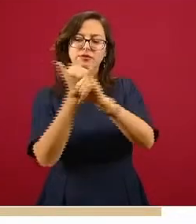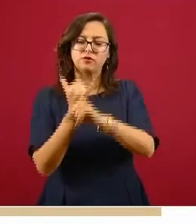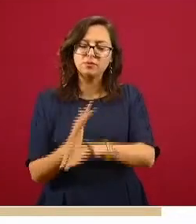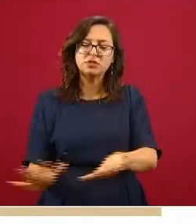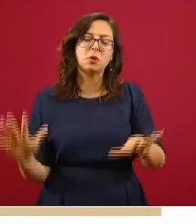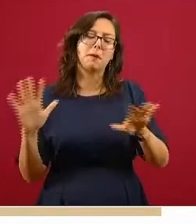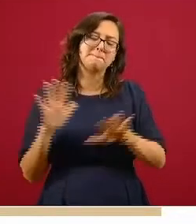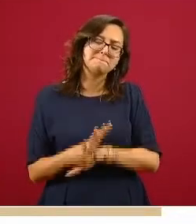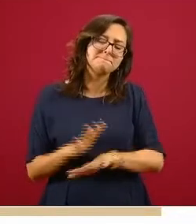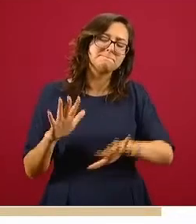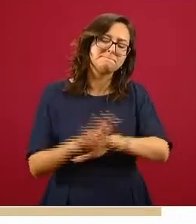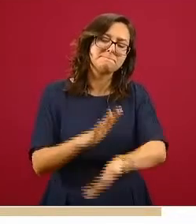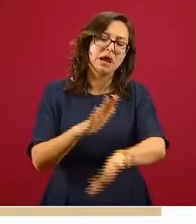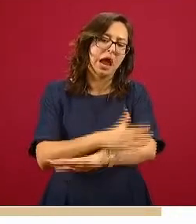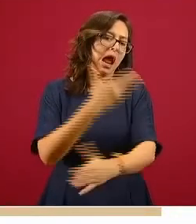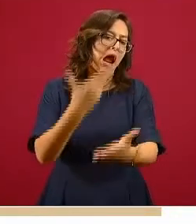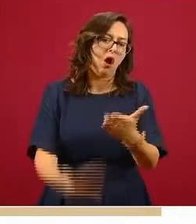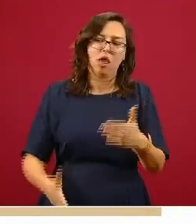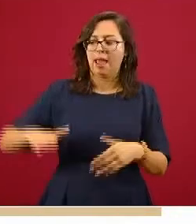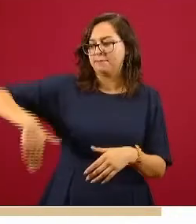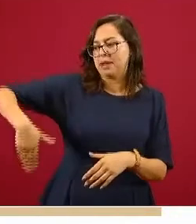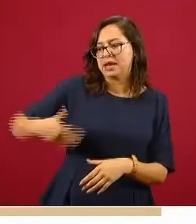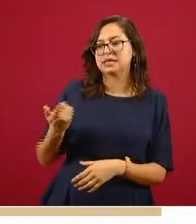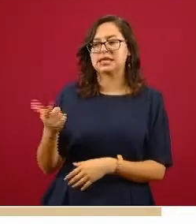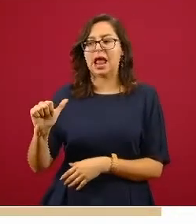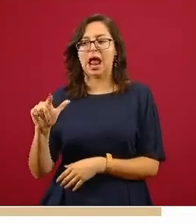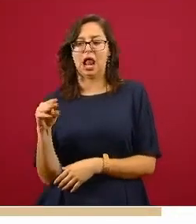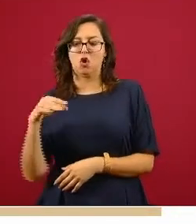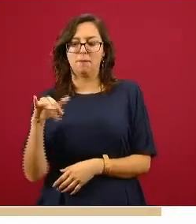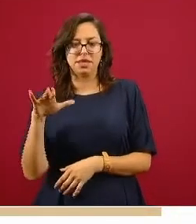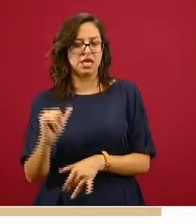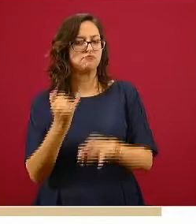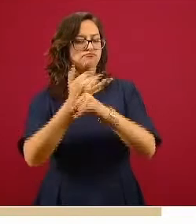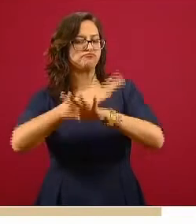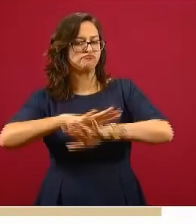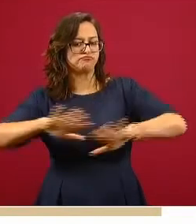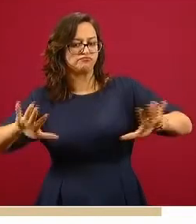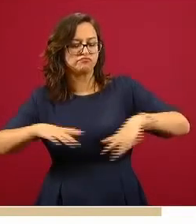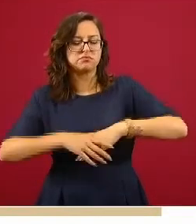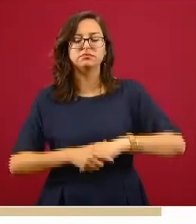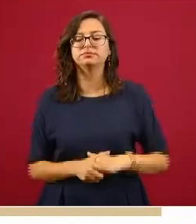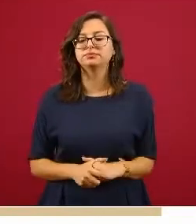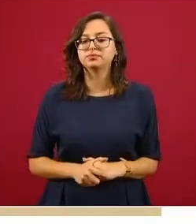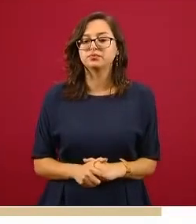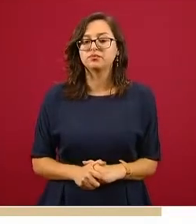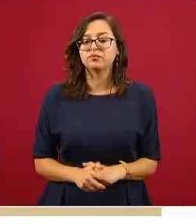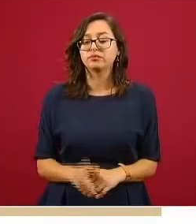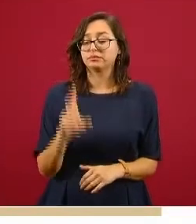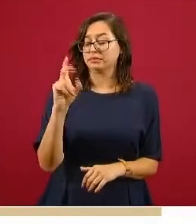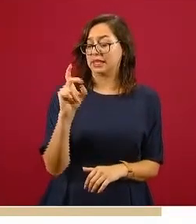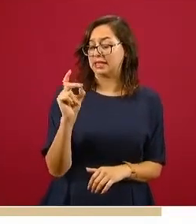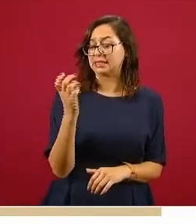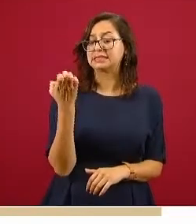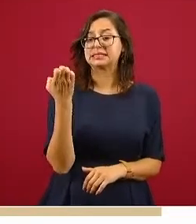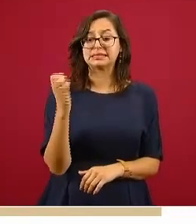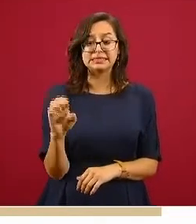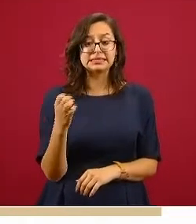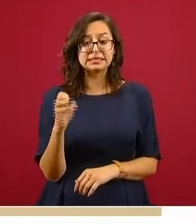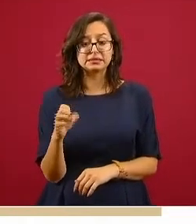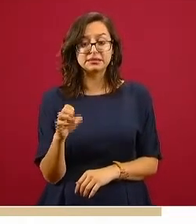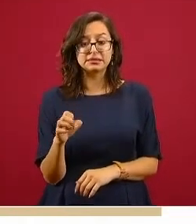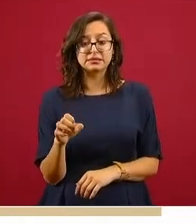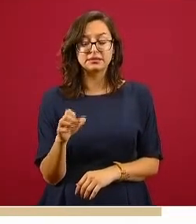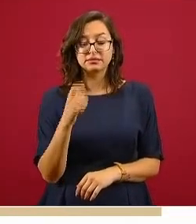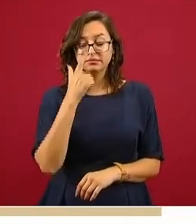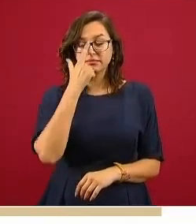modificaciones hasta la versión presente que acaba de presentar el doctor Alomía. El 30 de enero